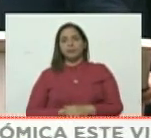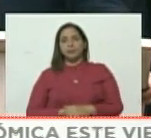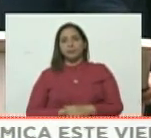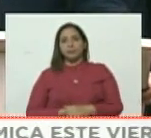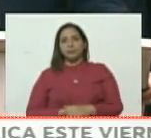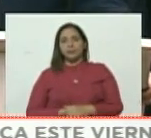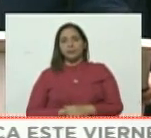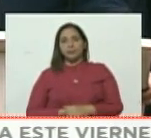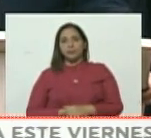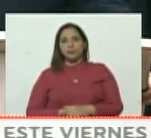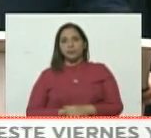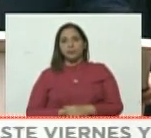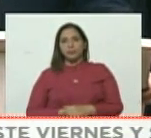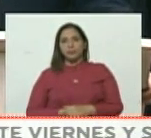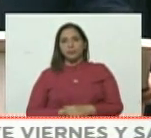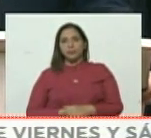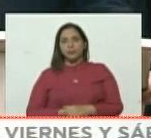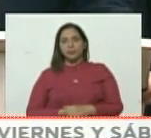Lander,